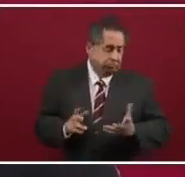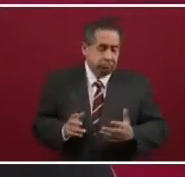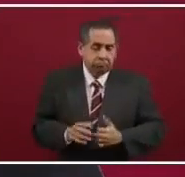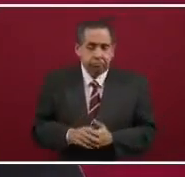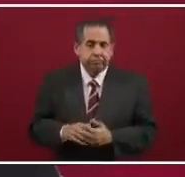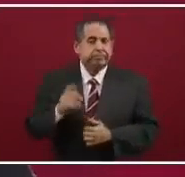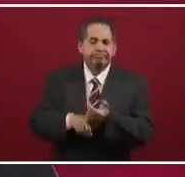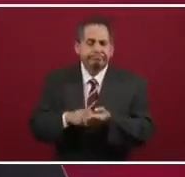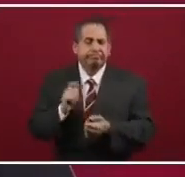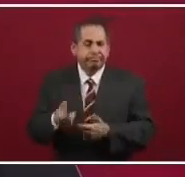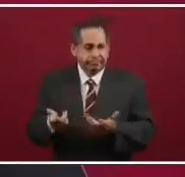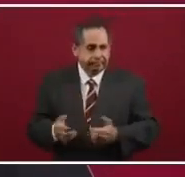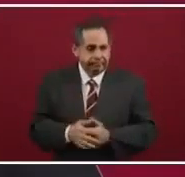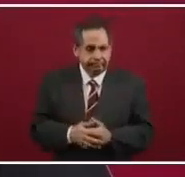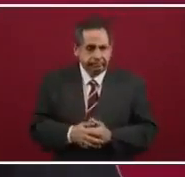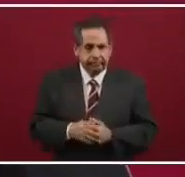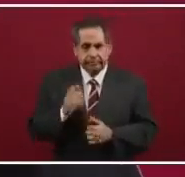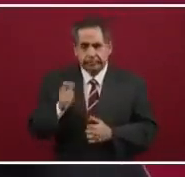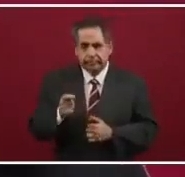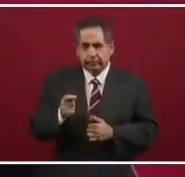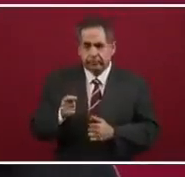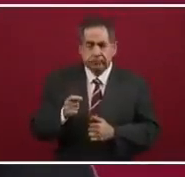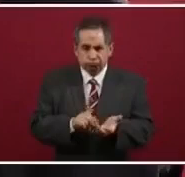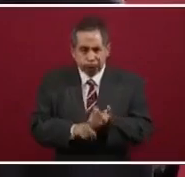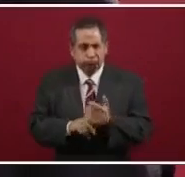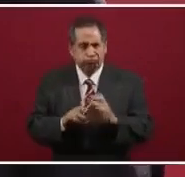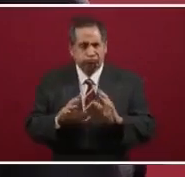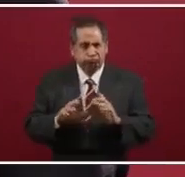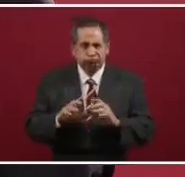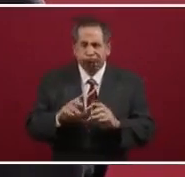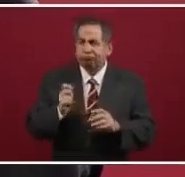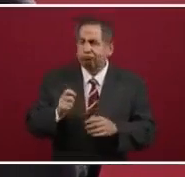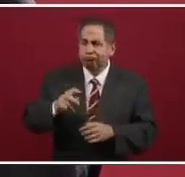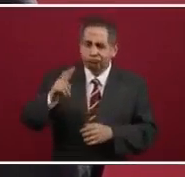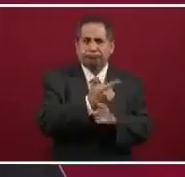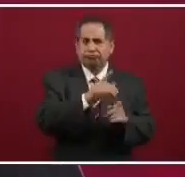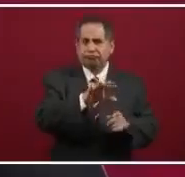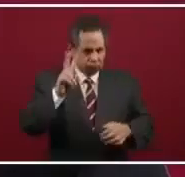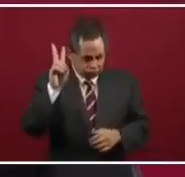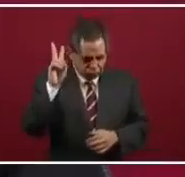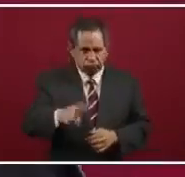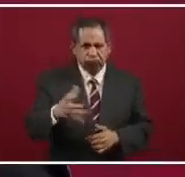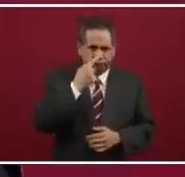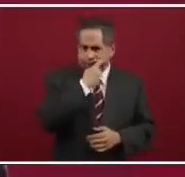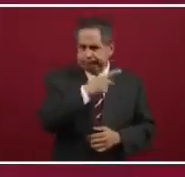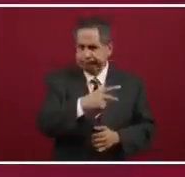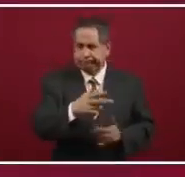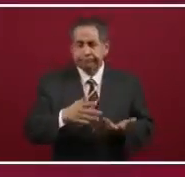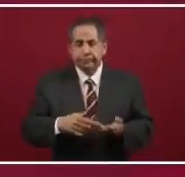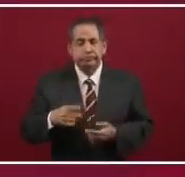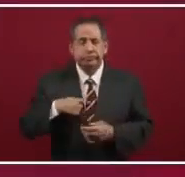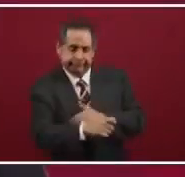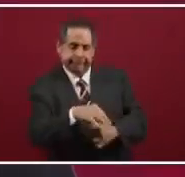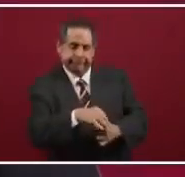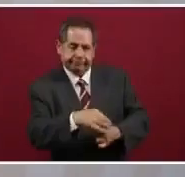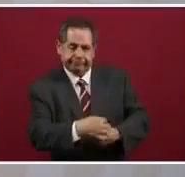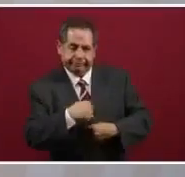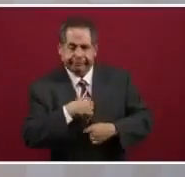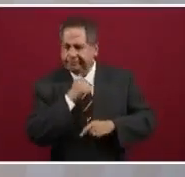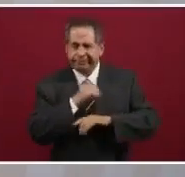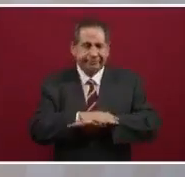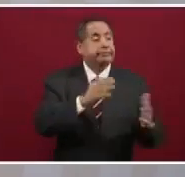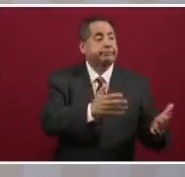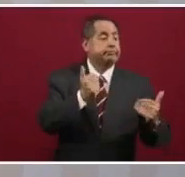La cuarta transformación significa establecer una auténtica, una verdadera democracia, que no haya compra de votos, que no